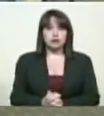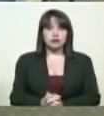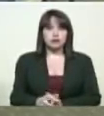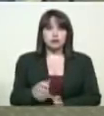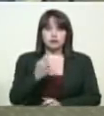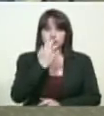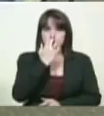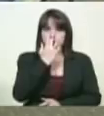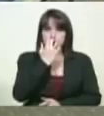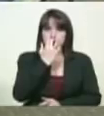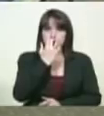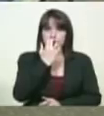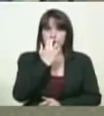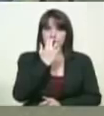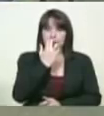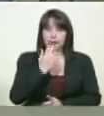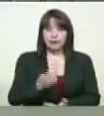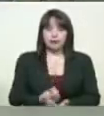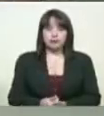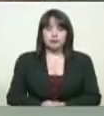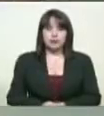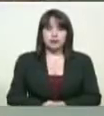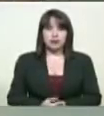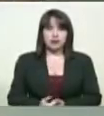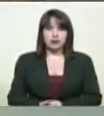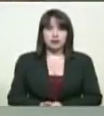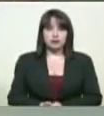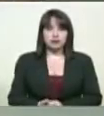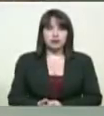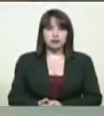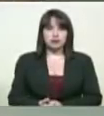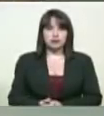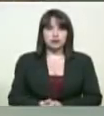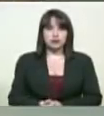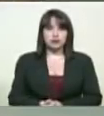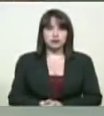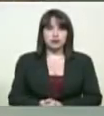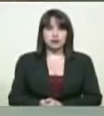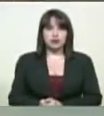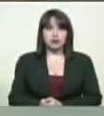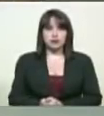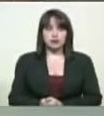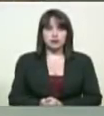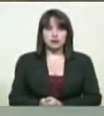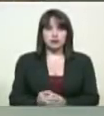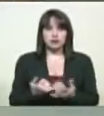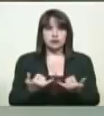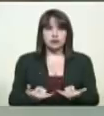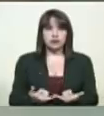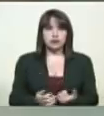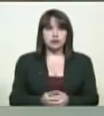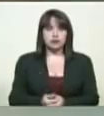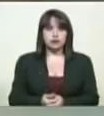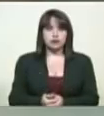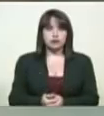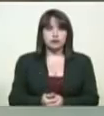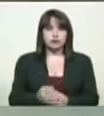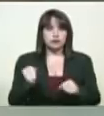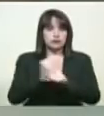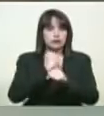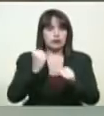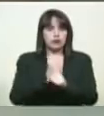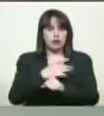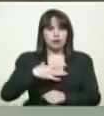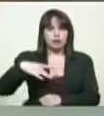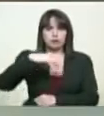conducido bien dirigido tenemos que hacer una máquina así la revolución ha demostrado ser una máquina moral espiritual